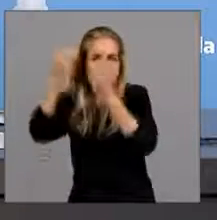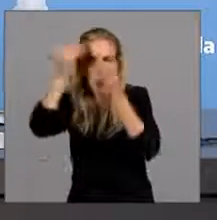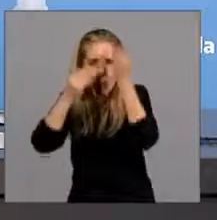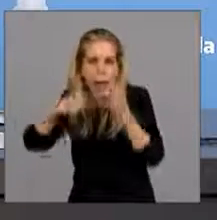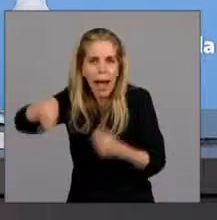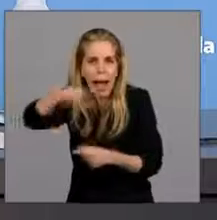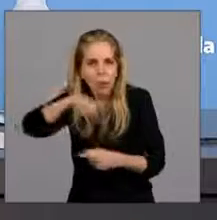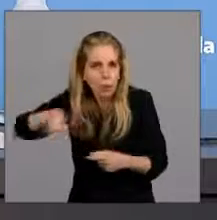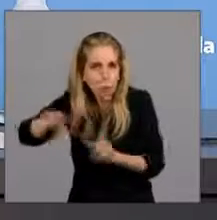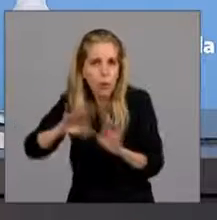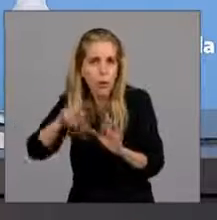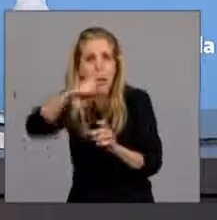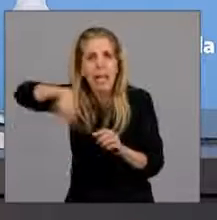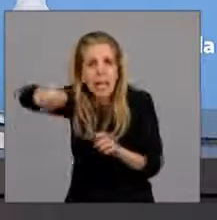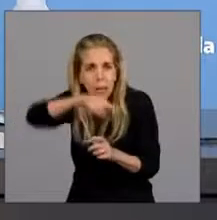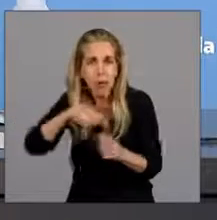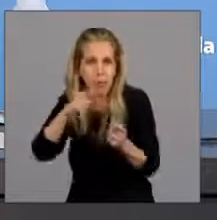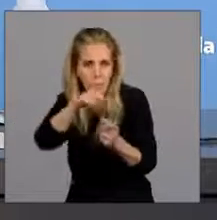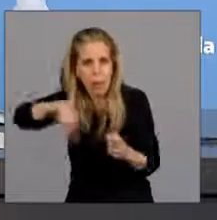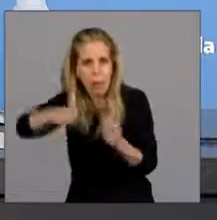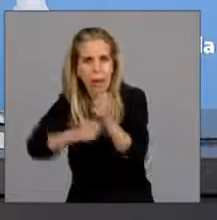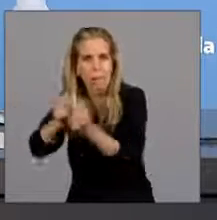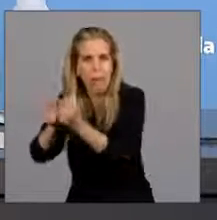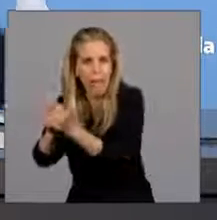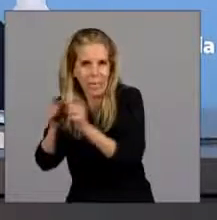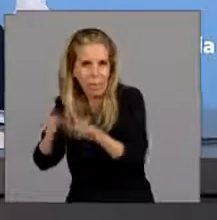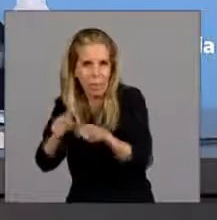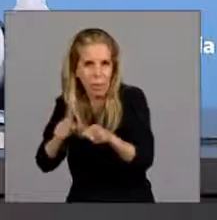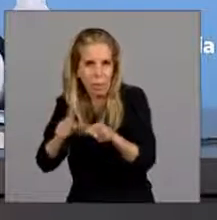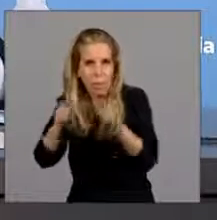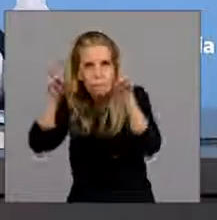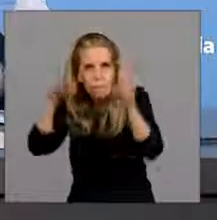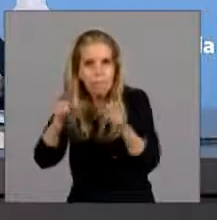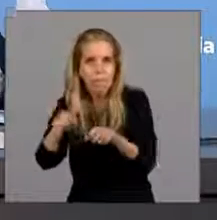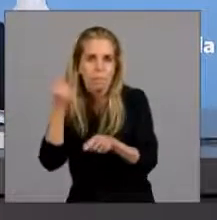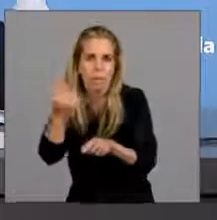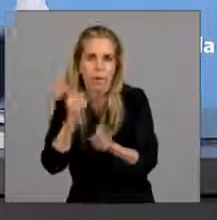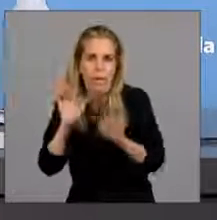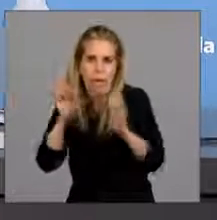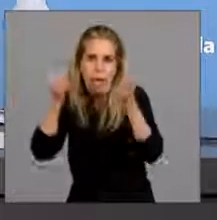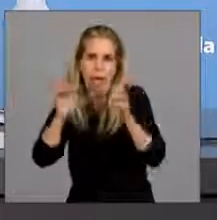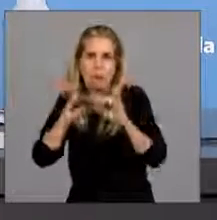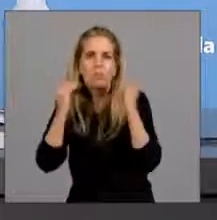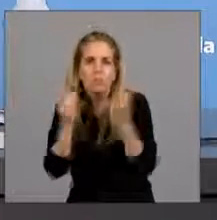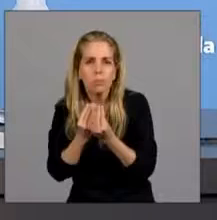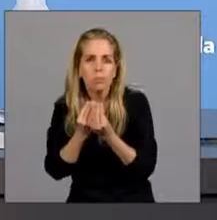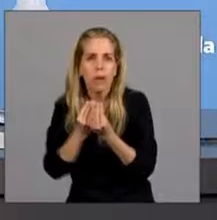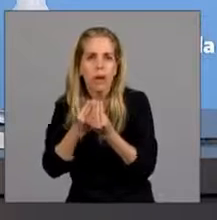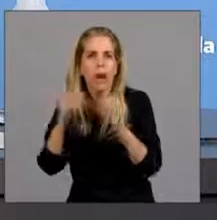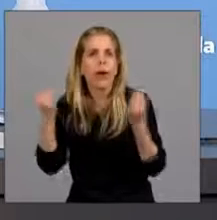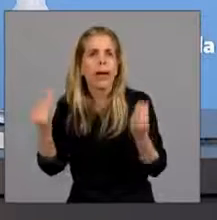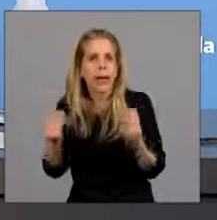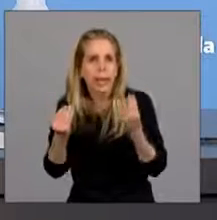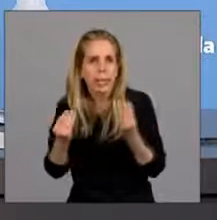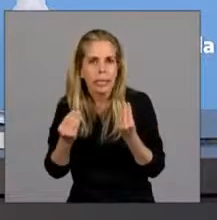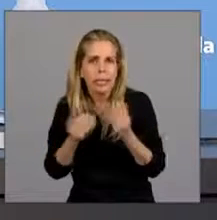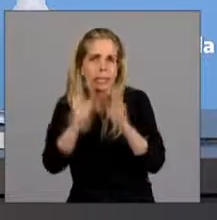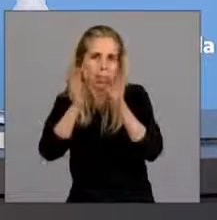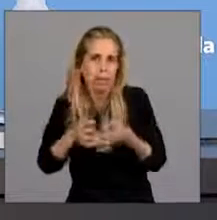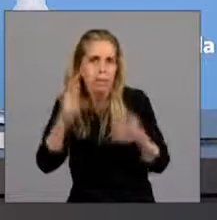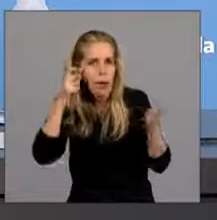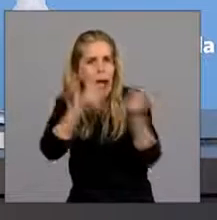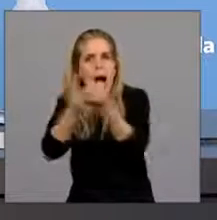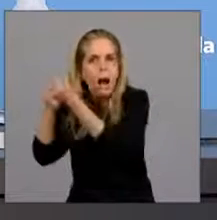nosotros y a ellos. Y yo creo que tenemos como una conclusión final que dice, todos estamos de